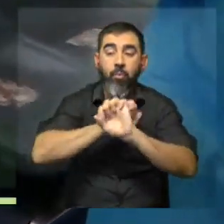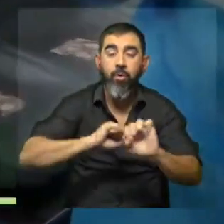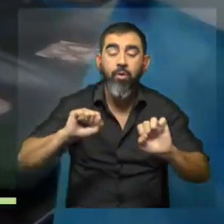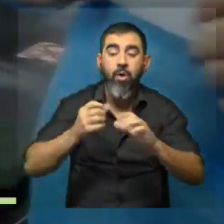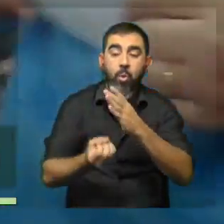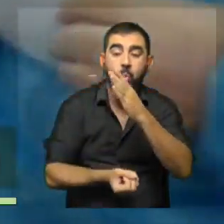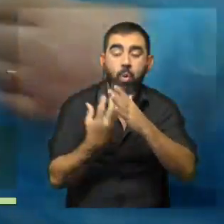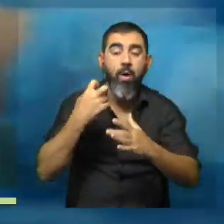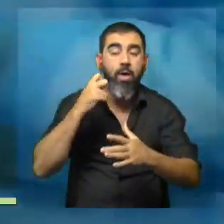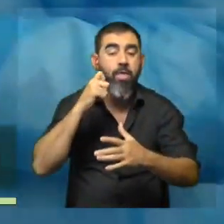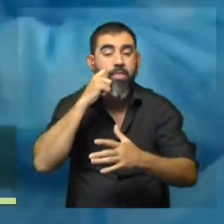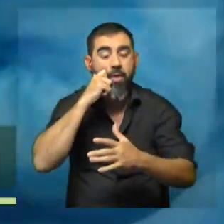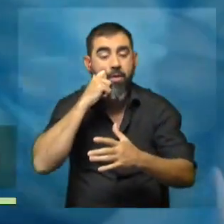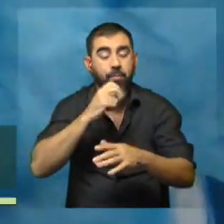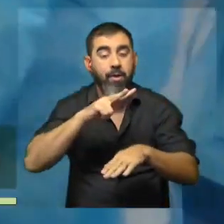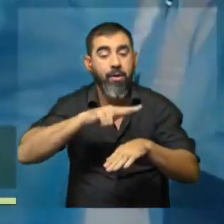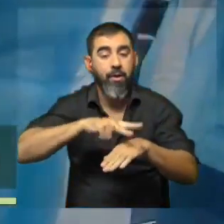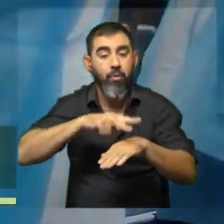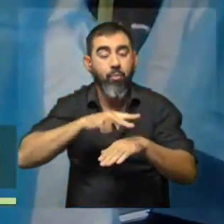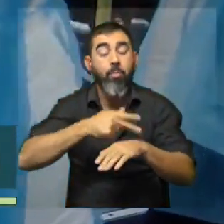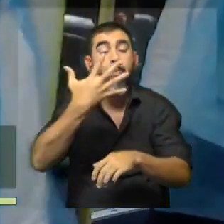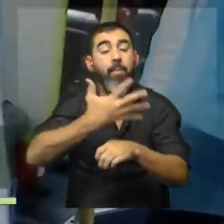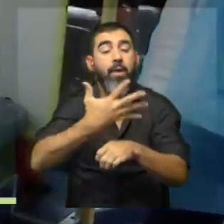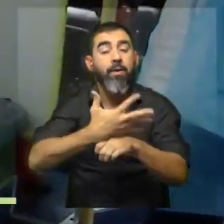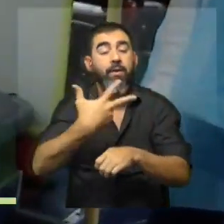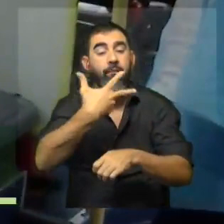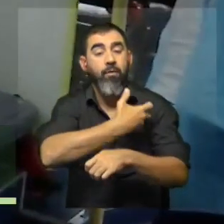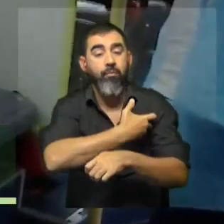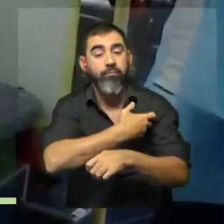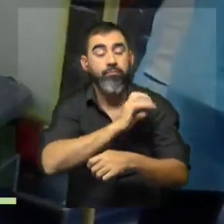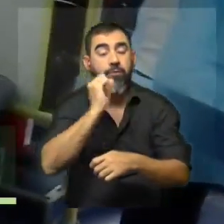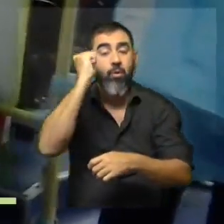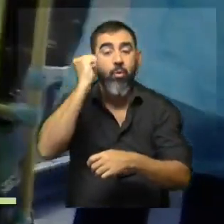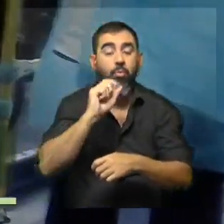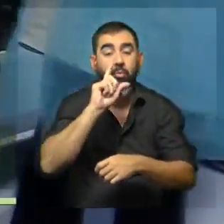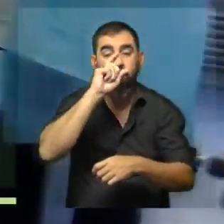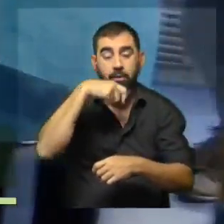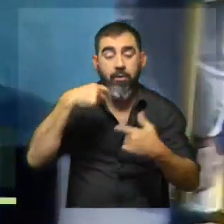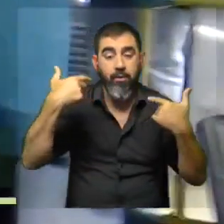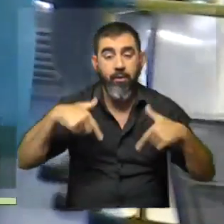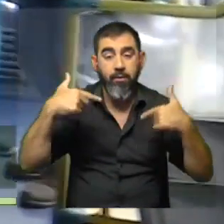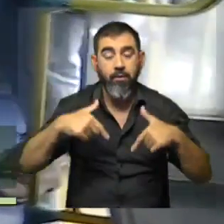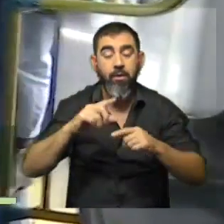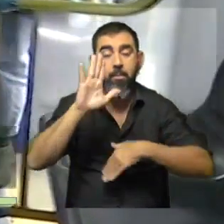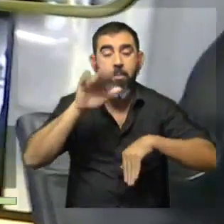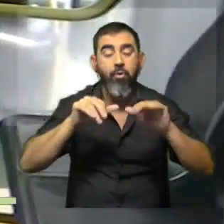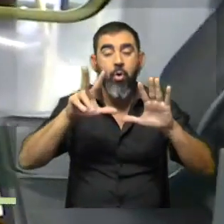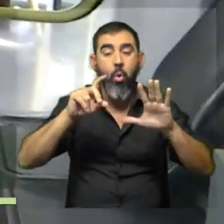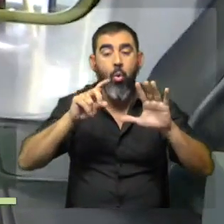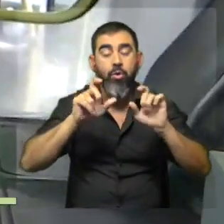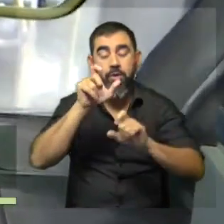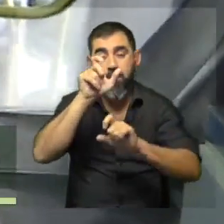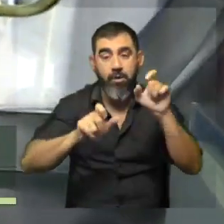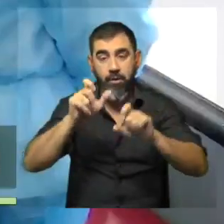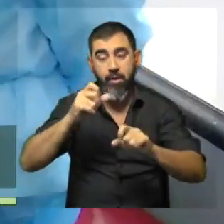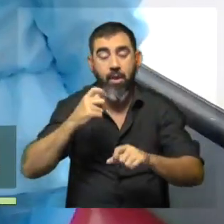nuevas franjas hectáreas en la recomendación para recibir la quinta dosis el vacunatorio de la intendencia también se prioriza personas mayores de 80 inmunode